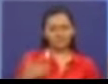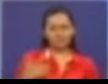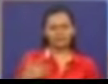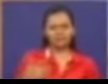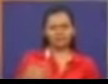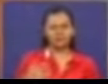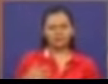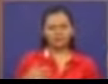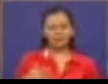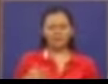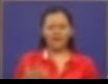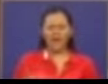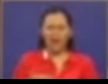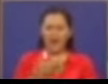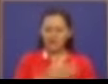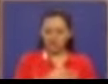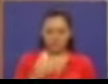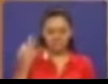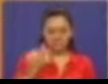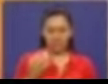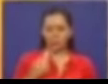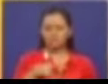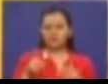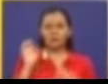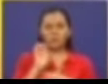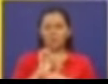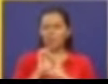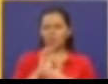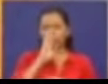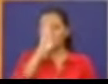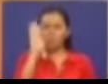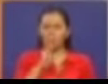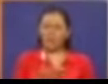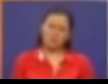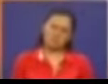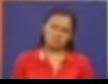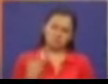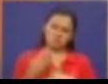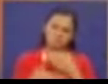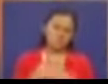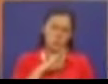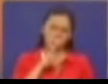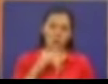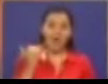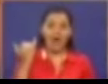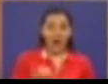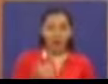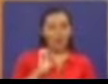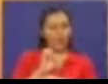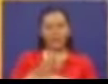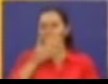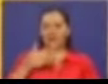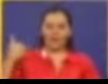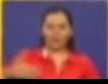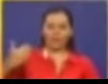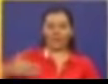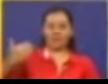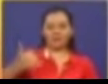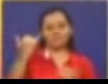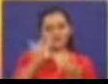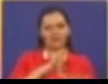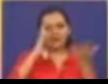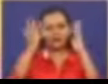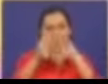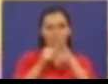era impensable que fuéramos los primeros, la vanguardia en algo. Ahora es lo más común, es cosa de todos los días. Esa es nuestra revolución